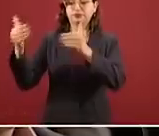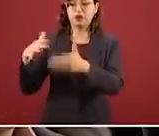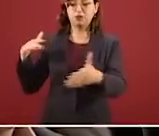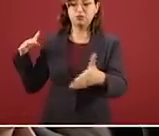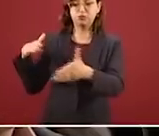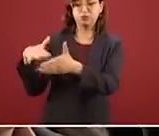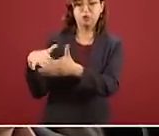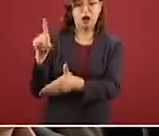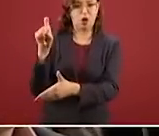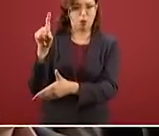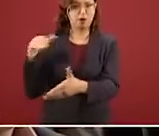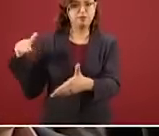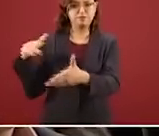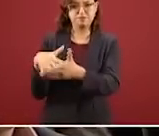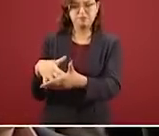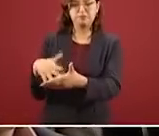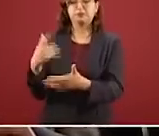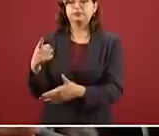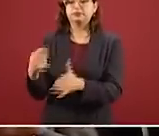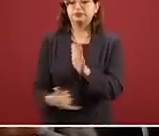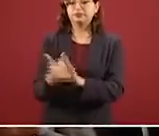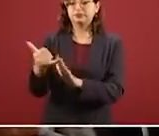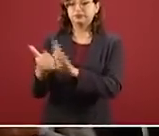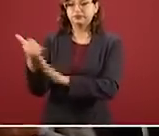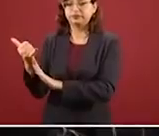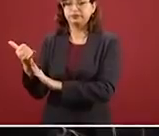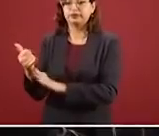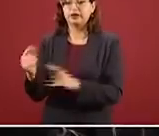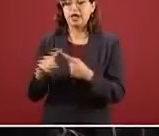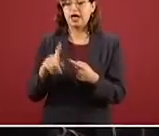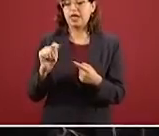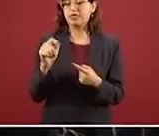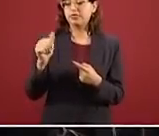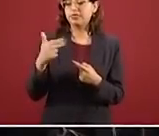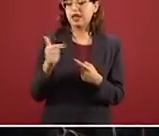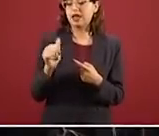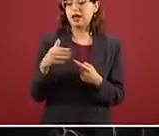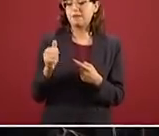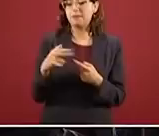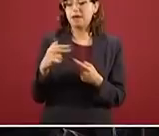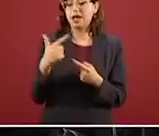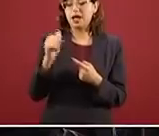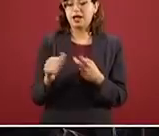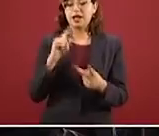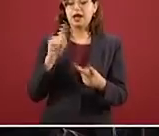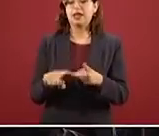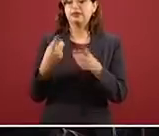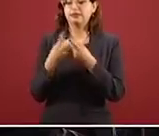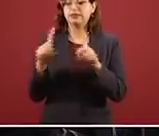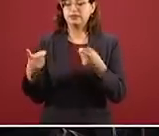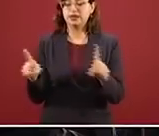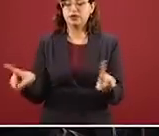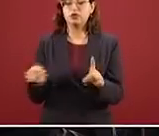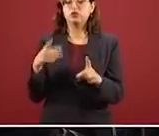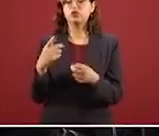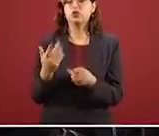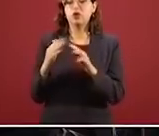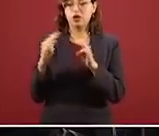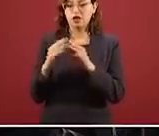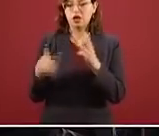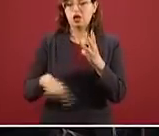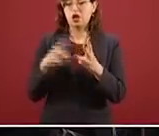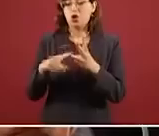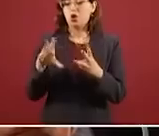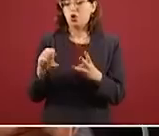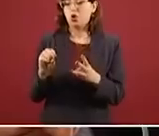son Construcciones y Edificaciones Tangamanga, SADCB, Desarrollo Habitacional, SADCB,